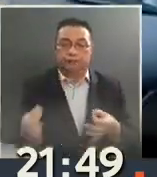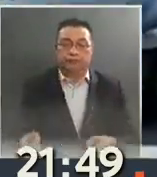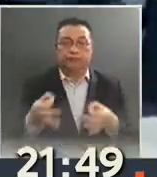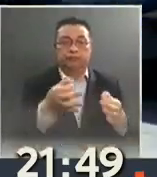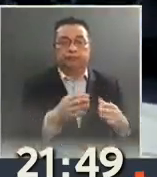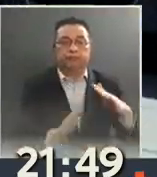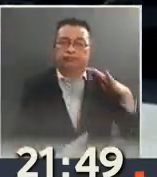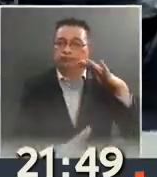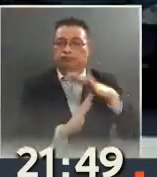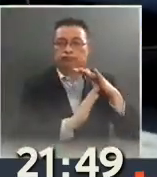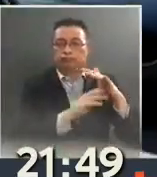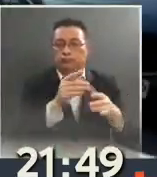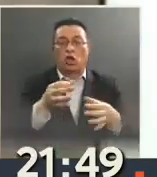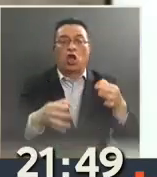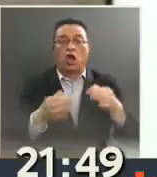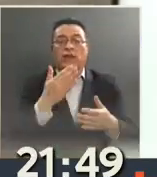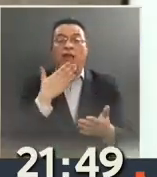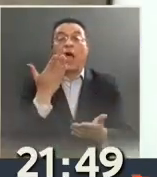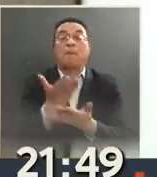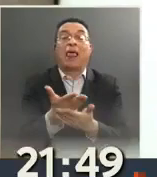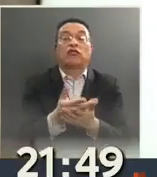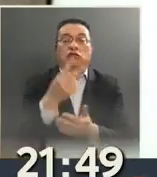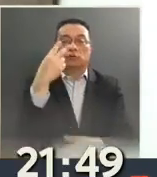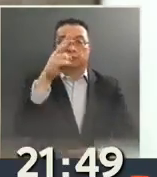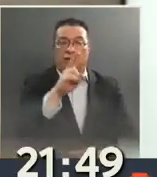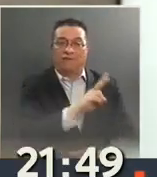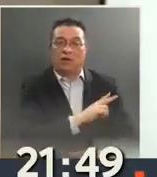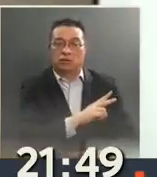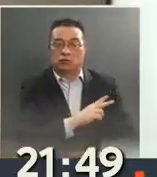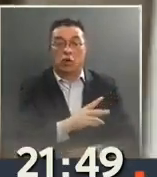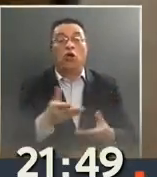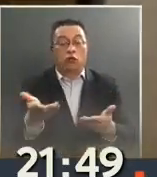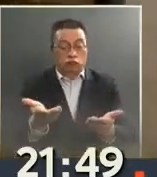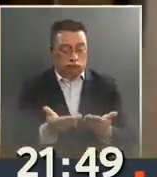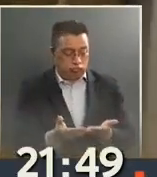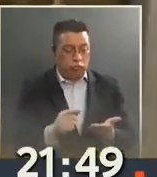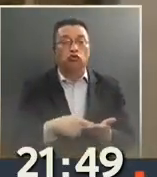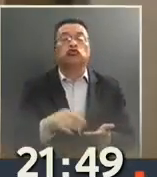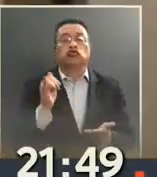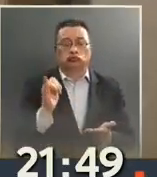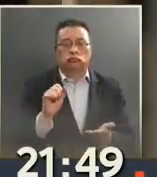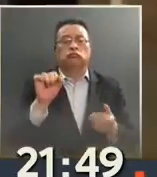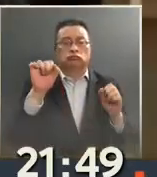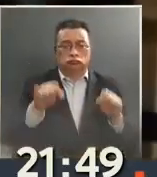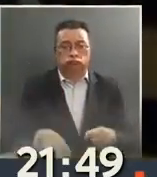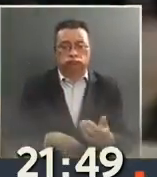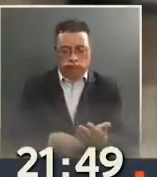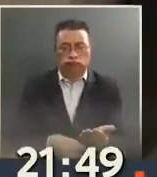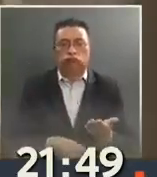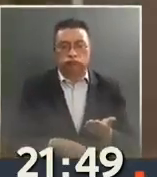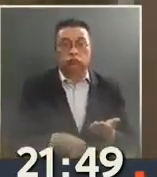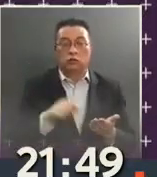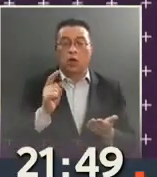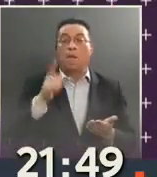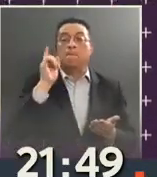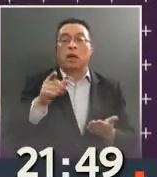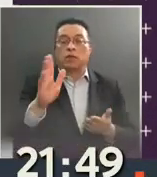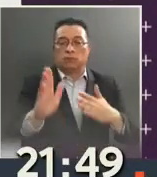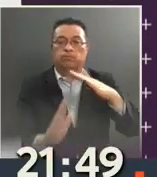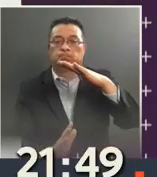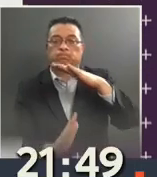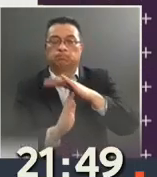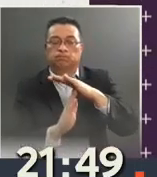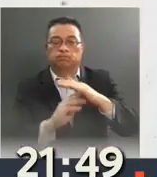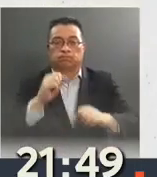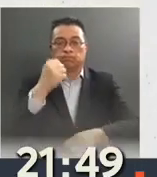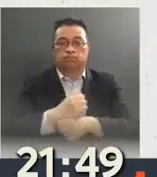proyecto en la Corte de Apelaciones de Valparaíso, el cual fue acogido de manera inédita. En simples palabras, se ordenó la paralización del